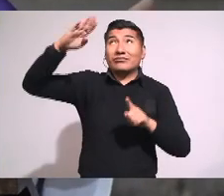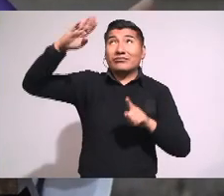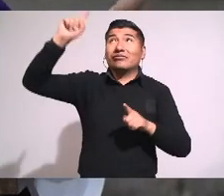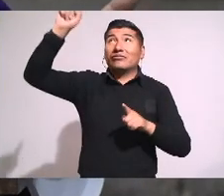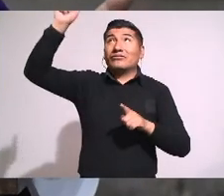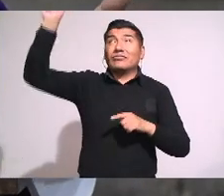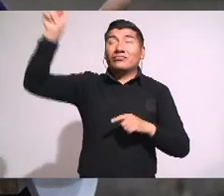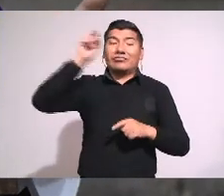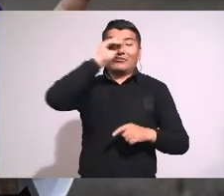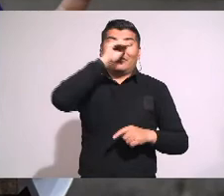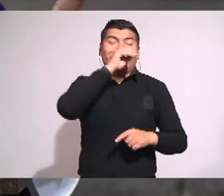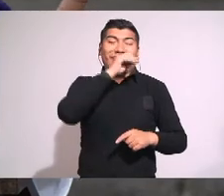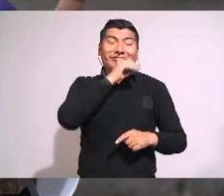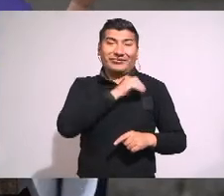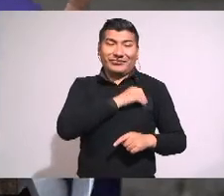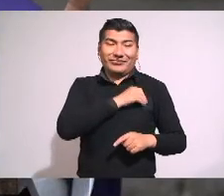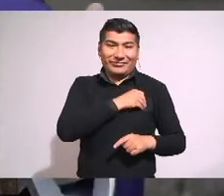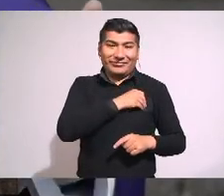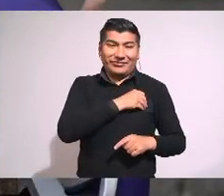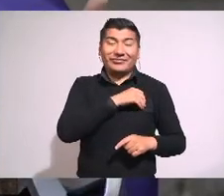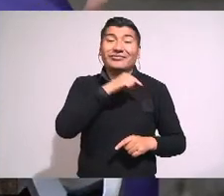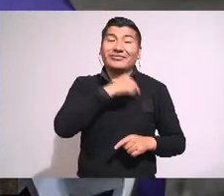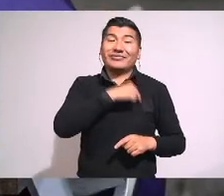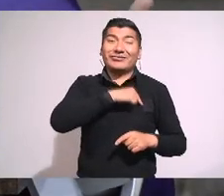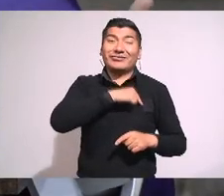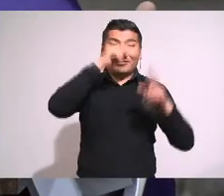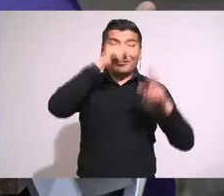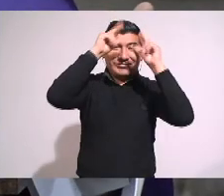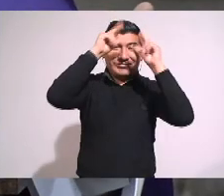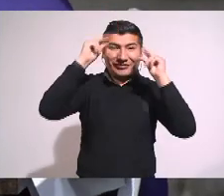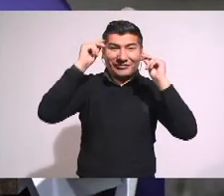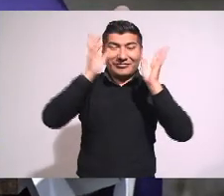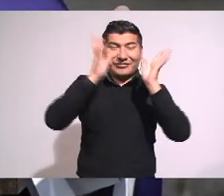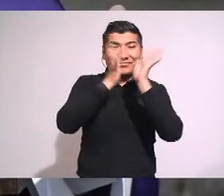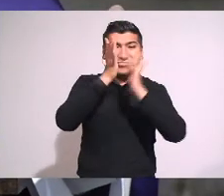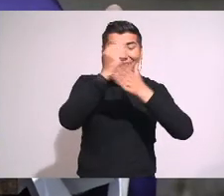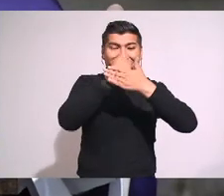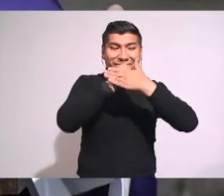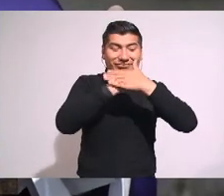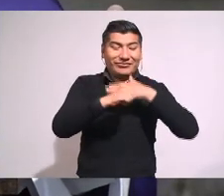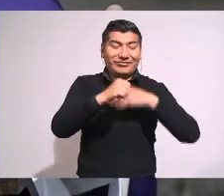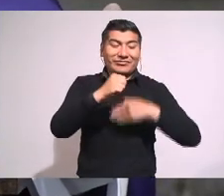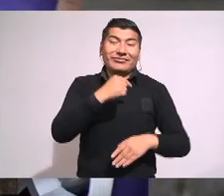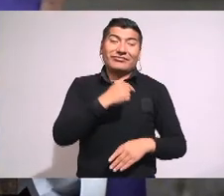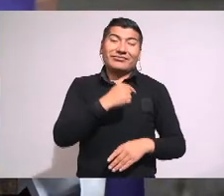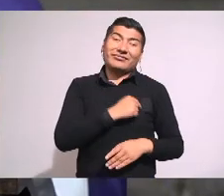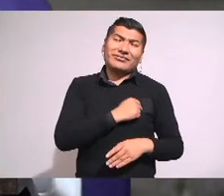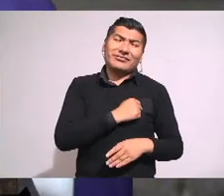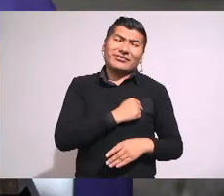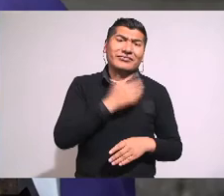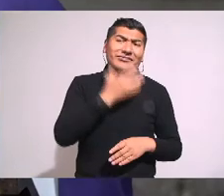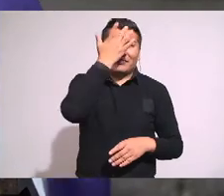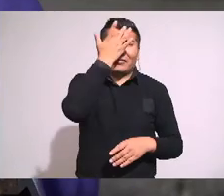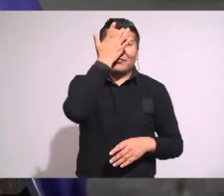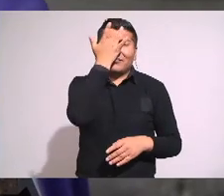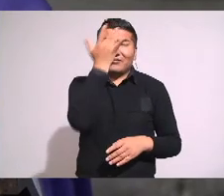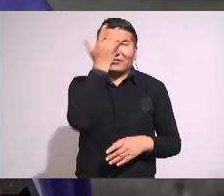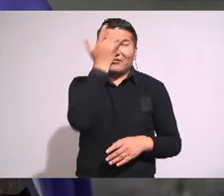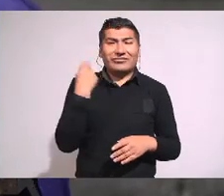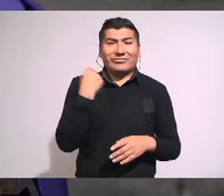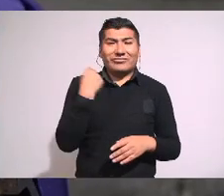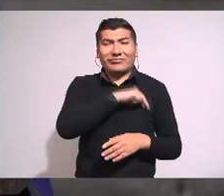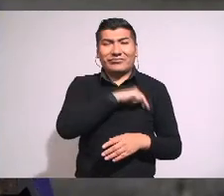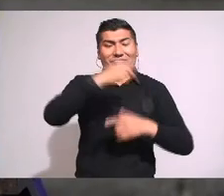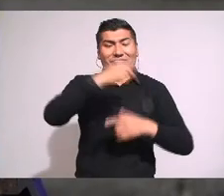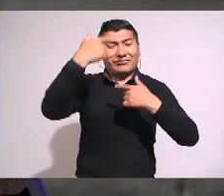en nosotros, ese niño que va a nacer en la Navidad en nuestros corazones, ¿por qué le ponemos